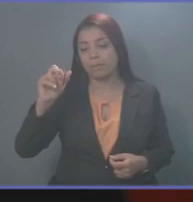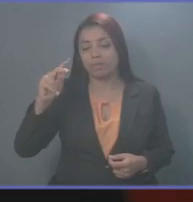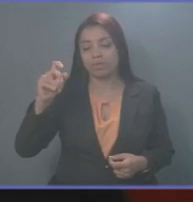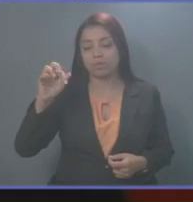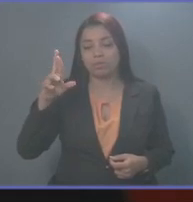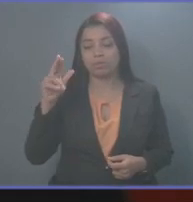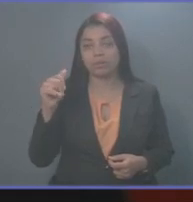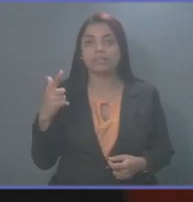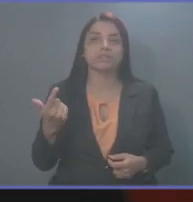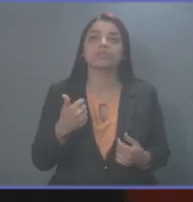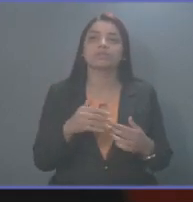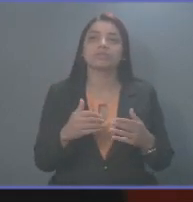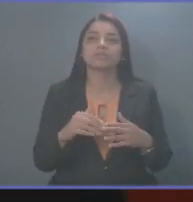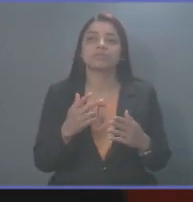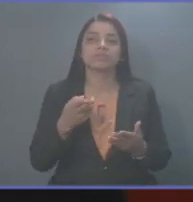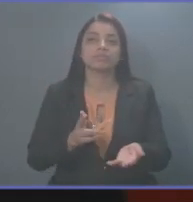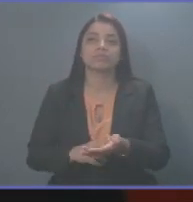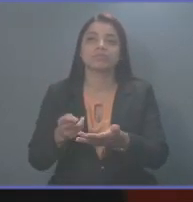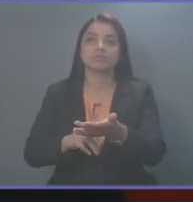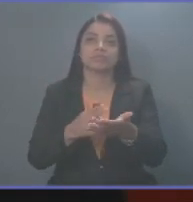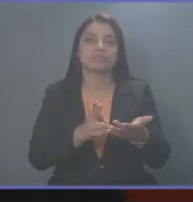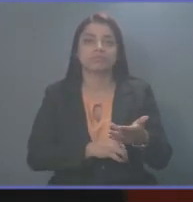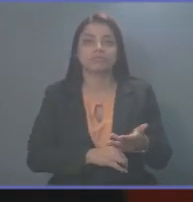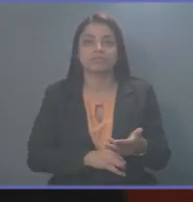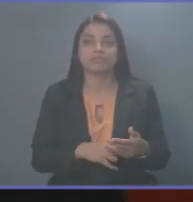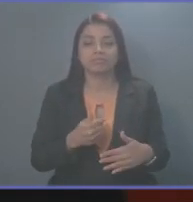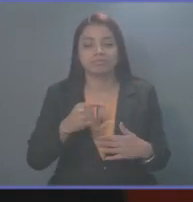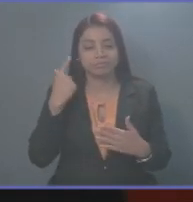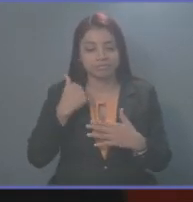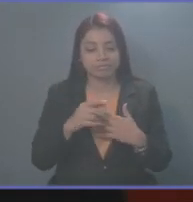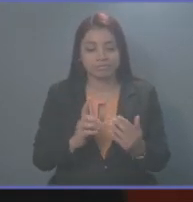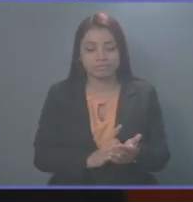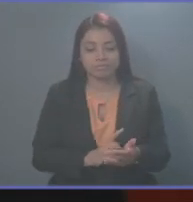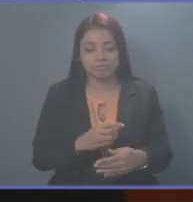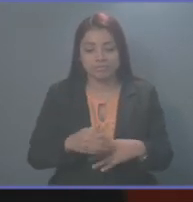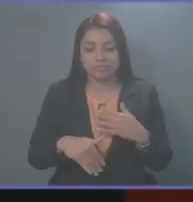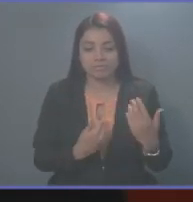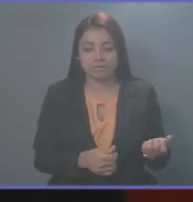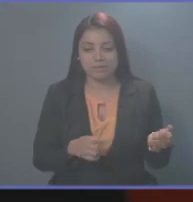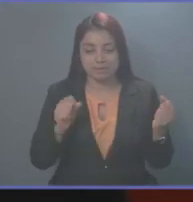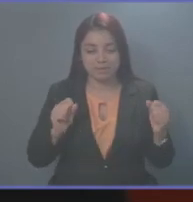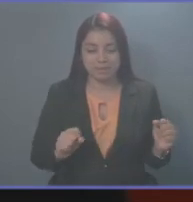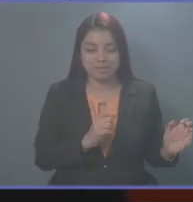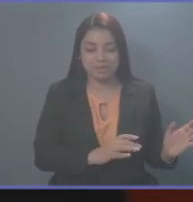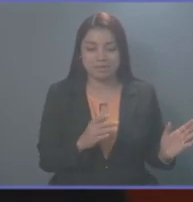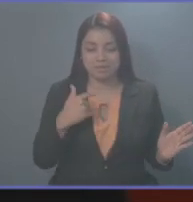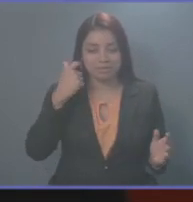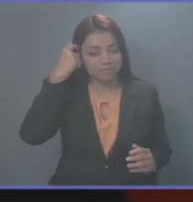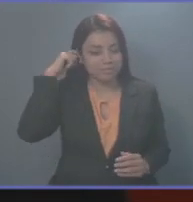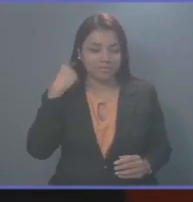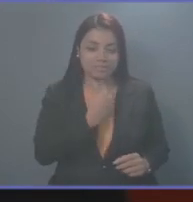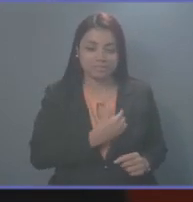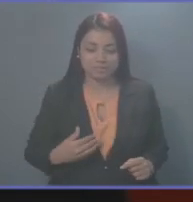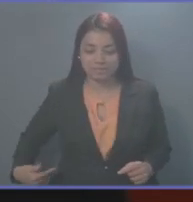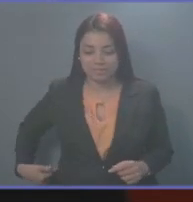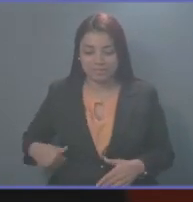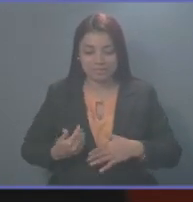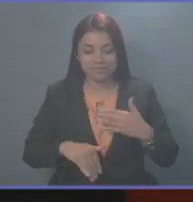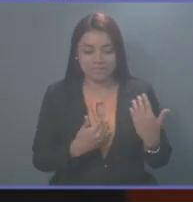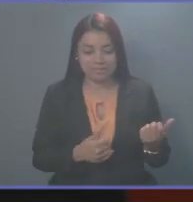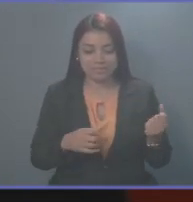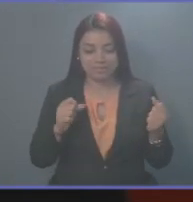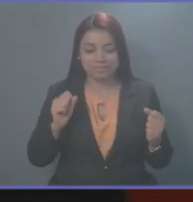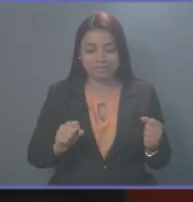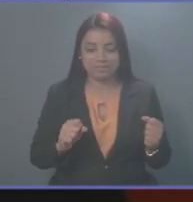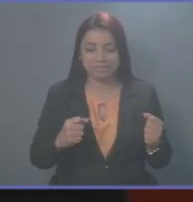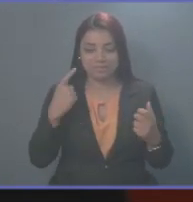acompañado por múltiples firmas de diputados que conforman este pleno legislativo, señor presidente. Con su venia vamos a leer